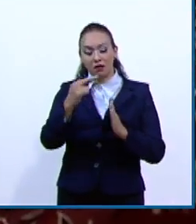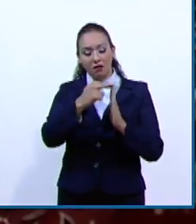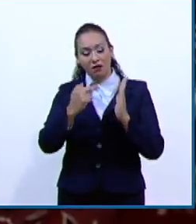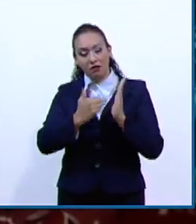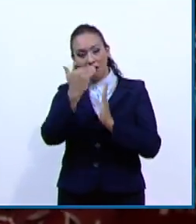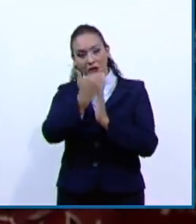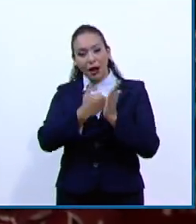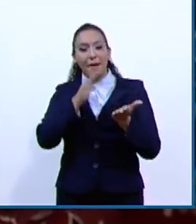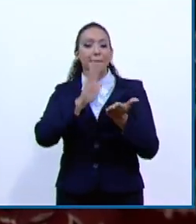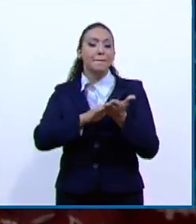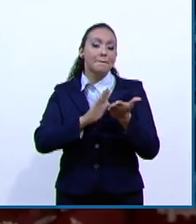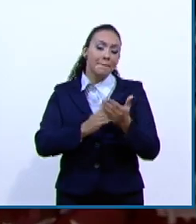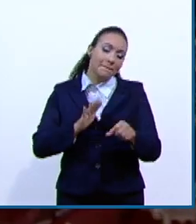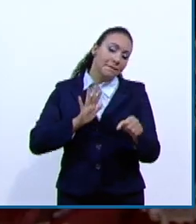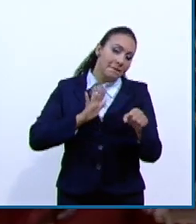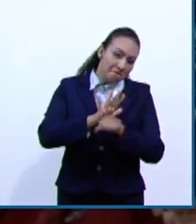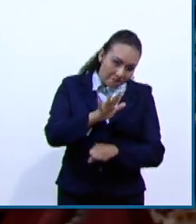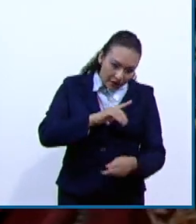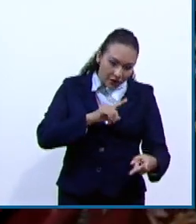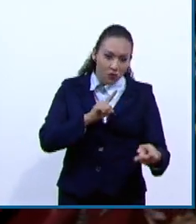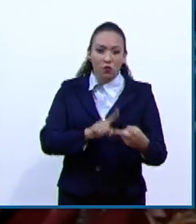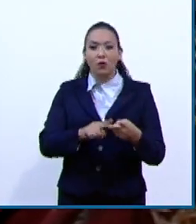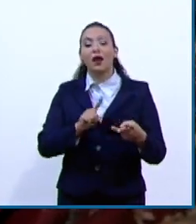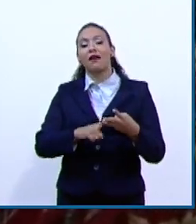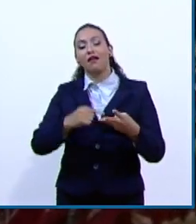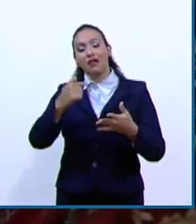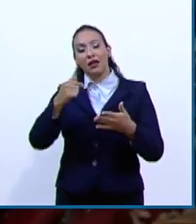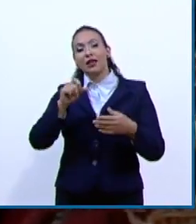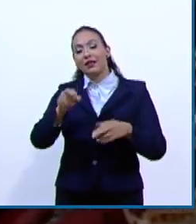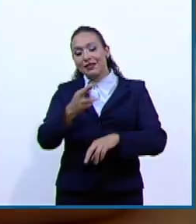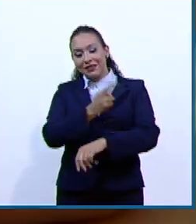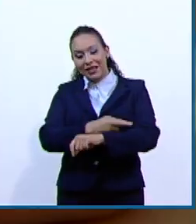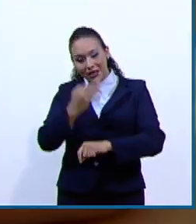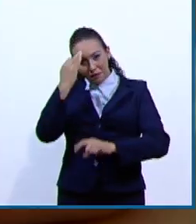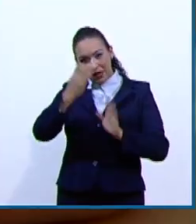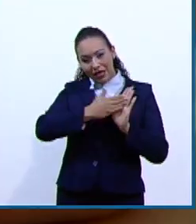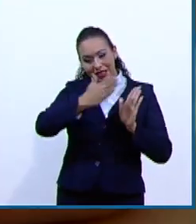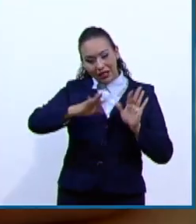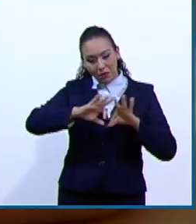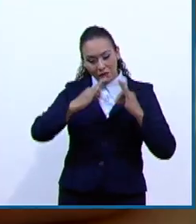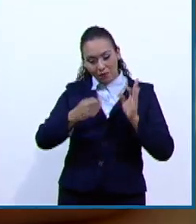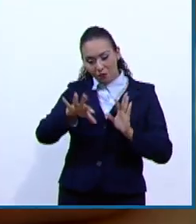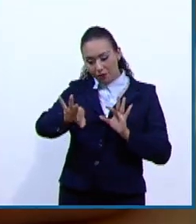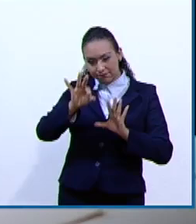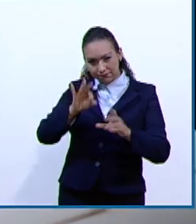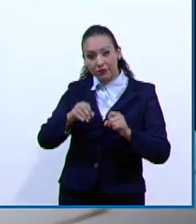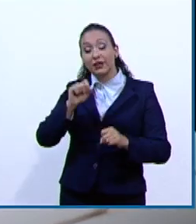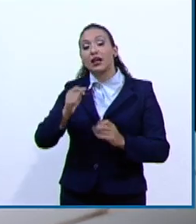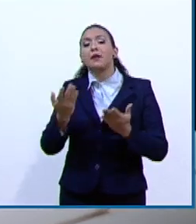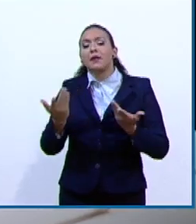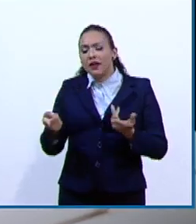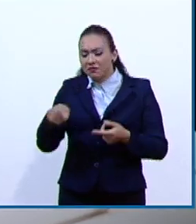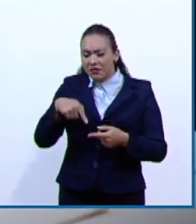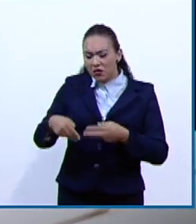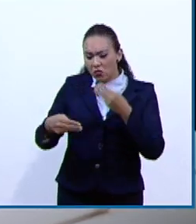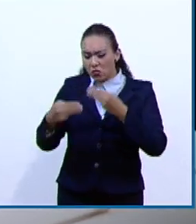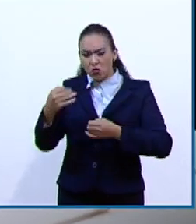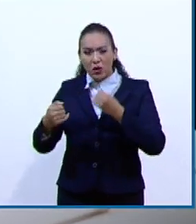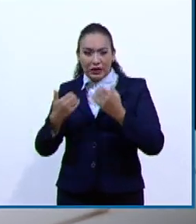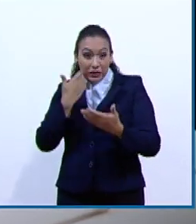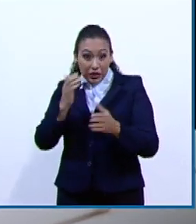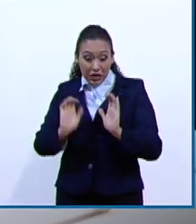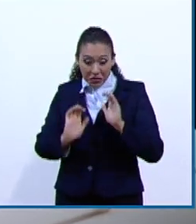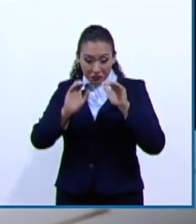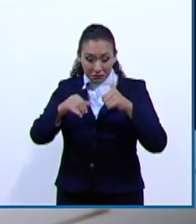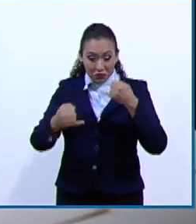presentar, las etapas del registro de candidaturas y el proceso y etapas selectivas, así como los pasos a seguir de las personas juzgadoras